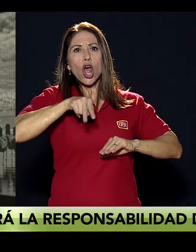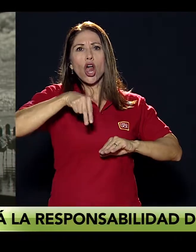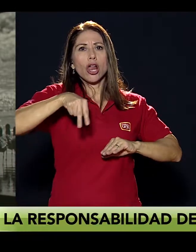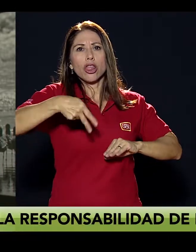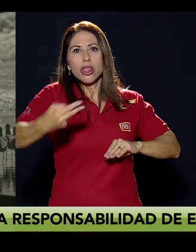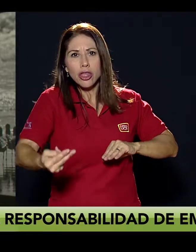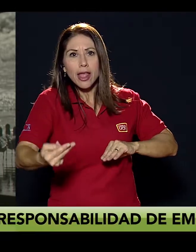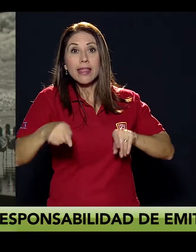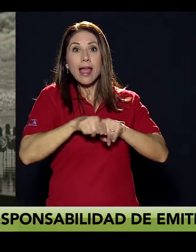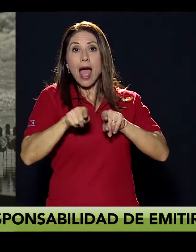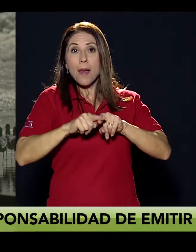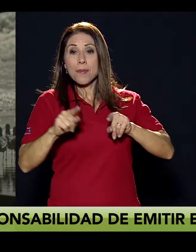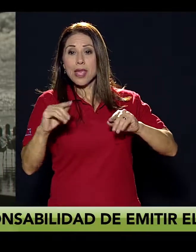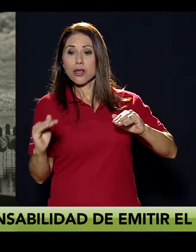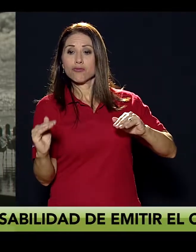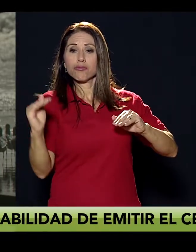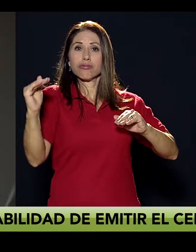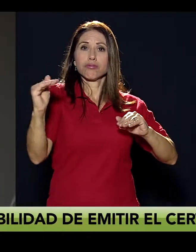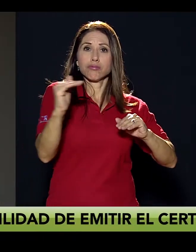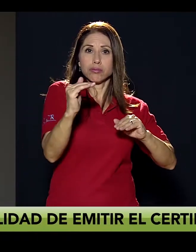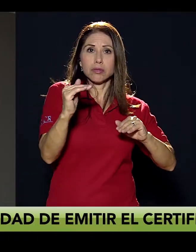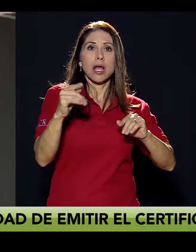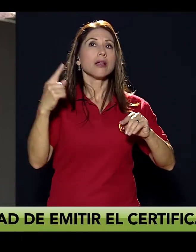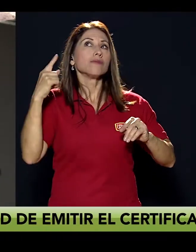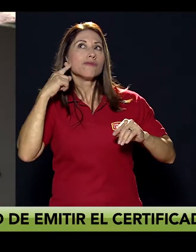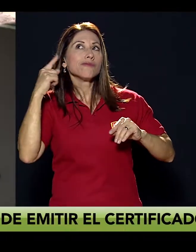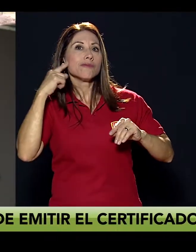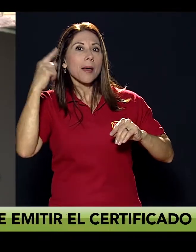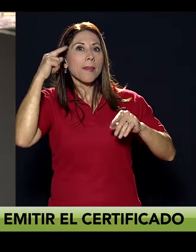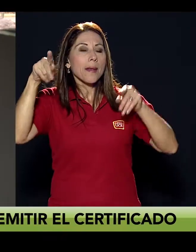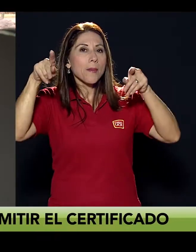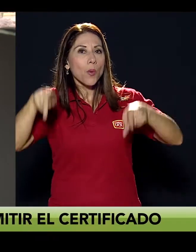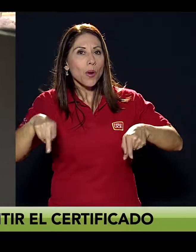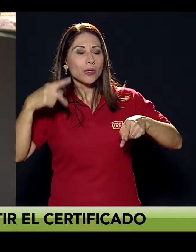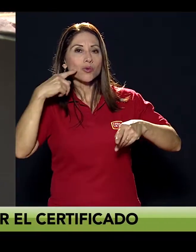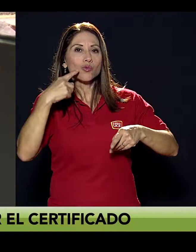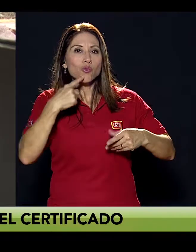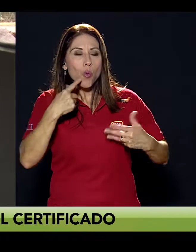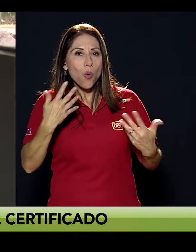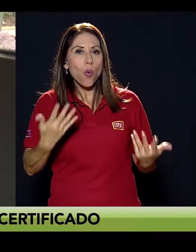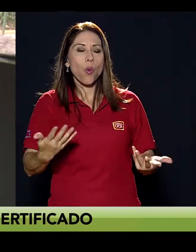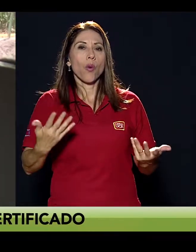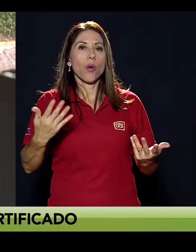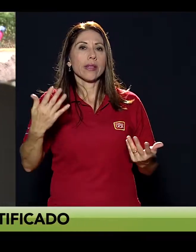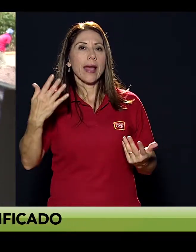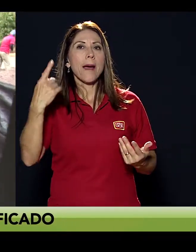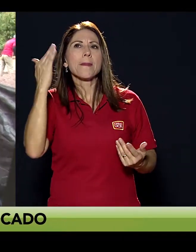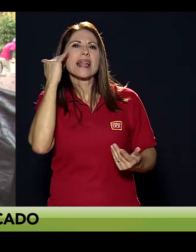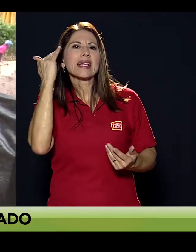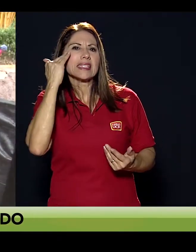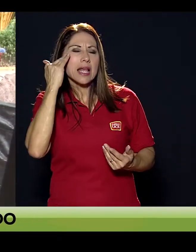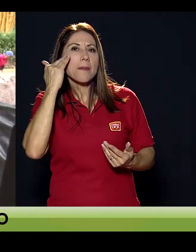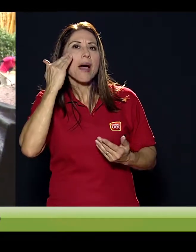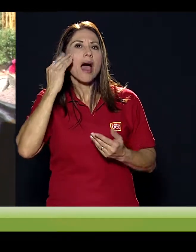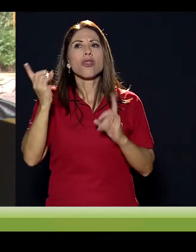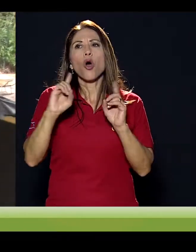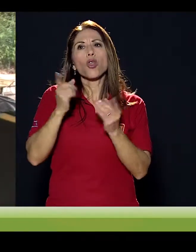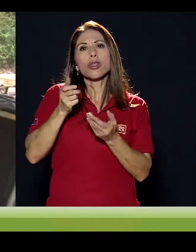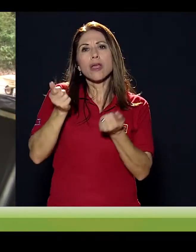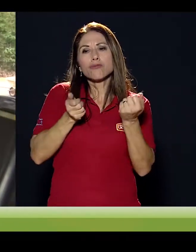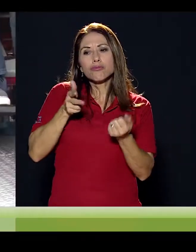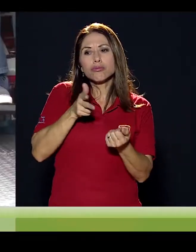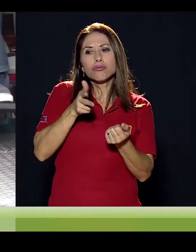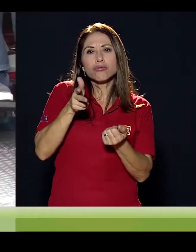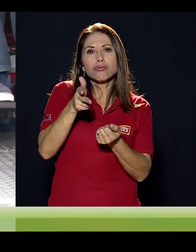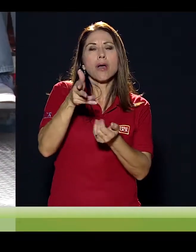rampa correspondiente, que tenga realmente los sonidos para la población sorda, para que sepa las paradas conforme